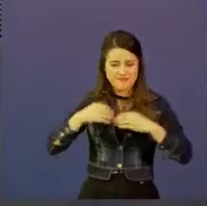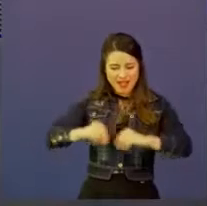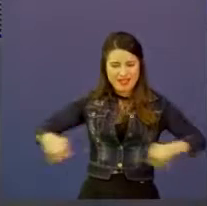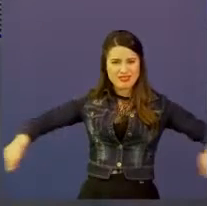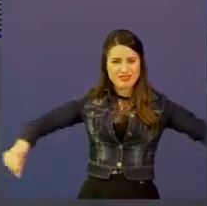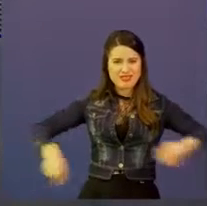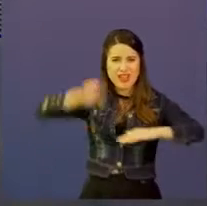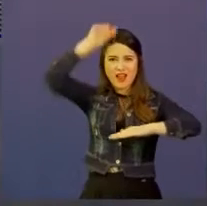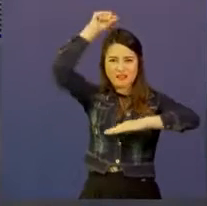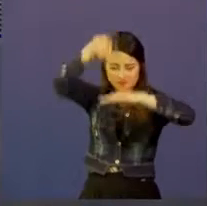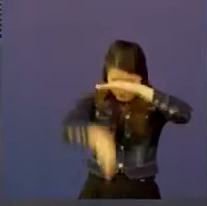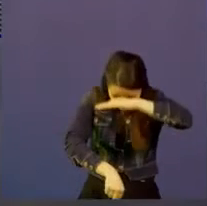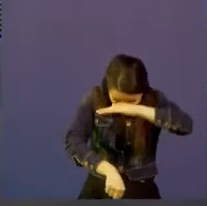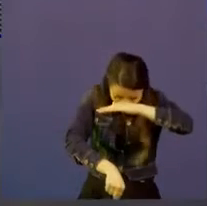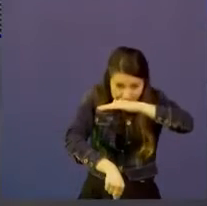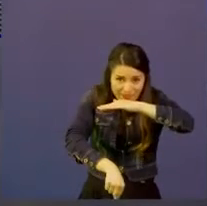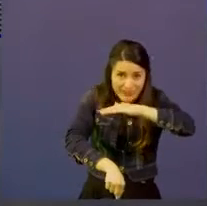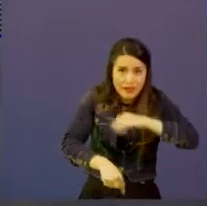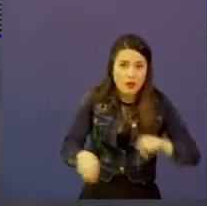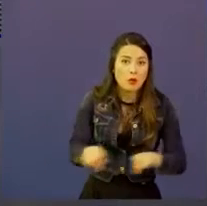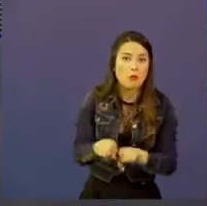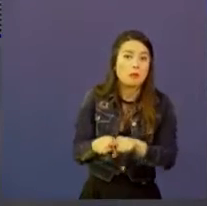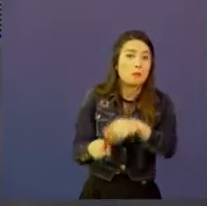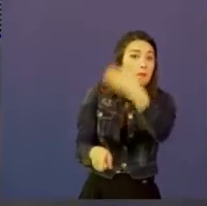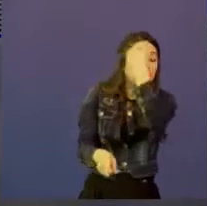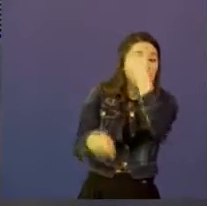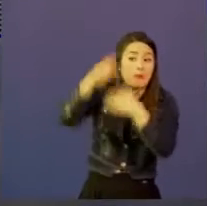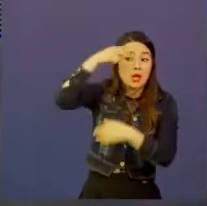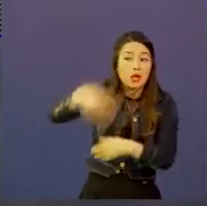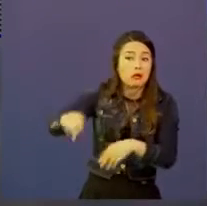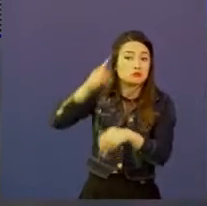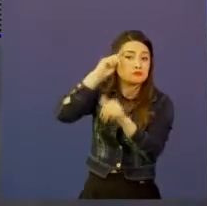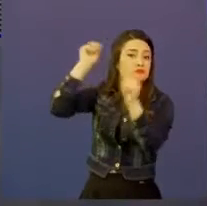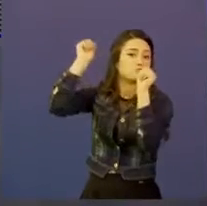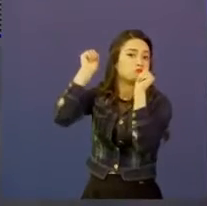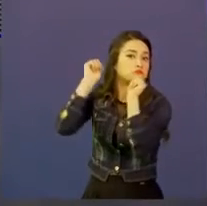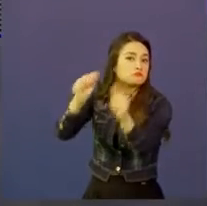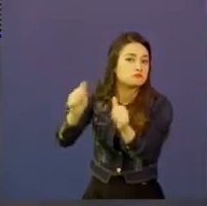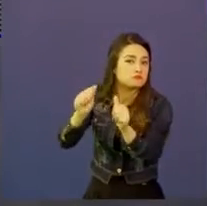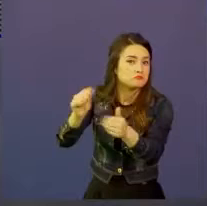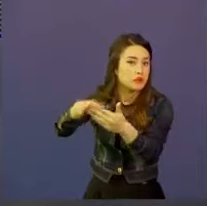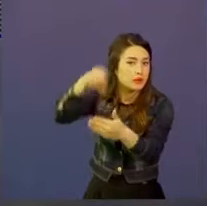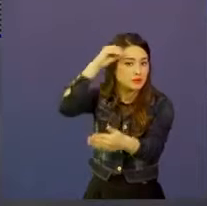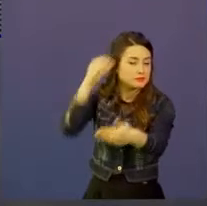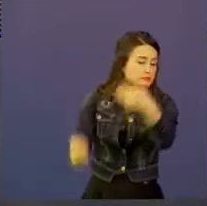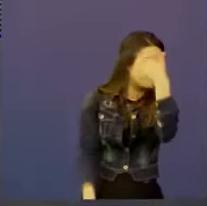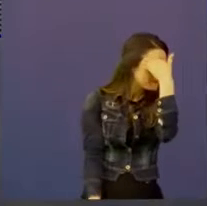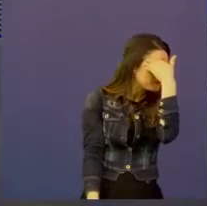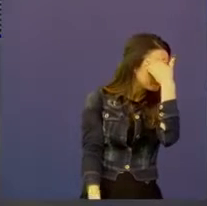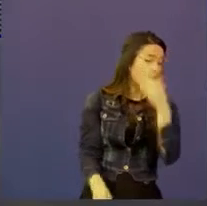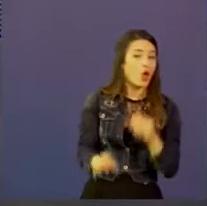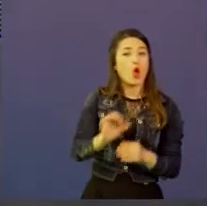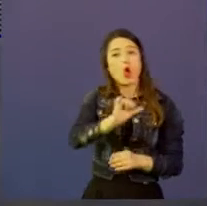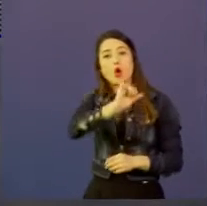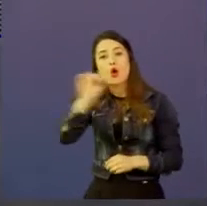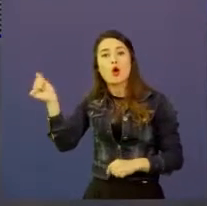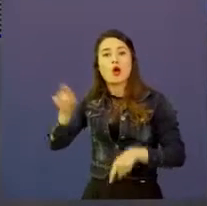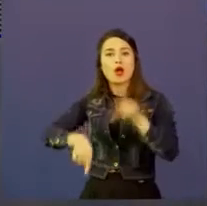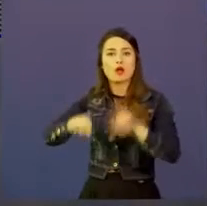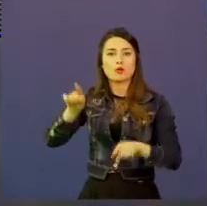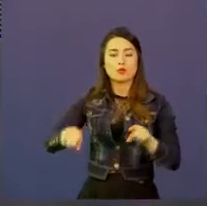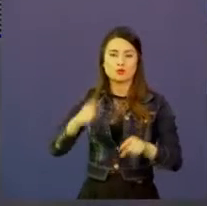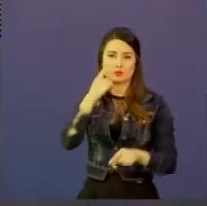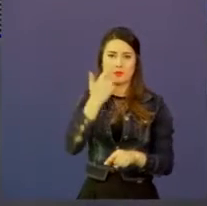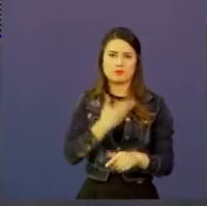sea, ya verá él qué es lo que está haciendo. Y a aquellos padres que se horrorizan con la tecnología y les parece que esto es